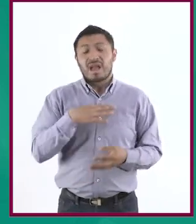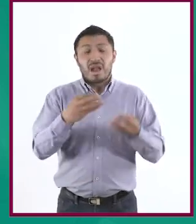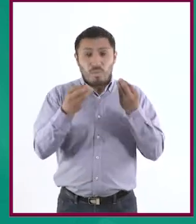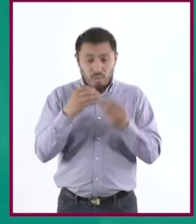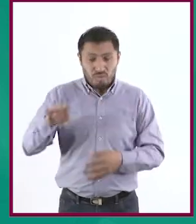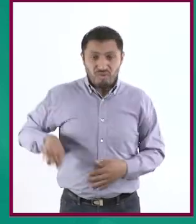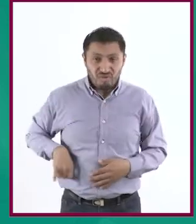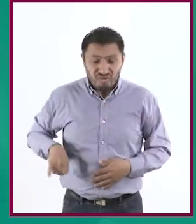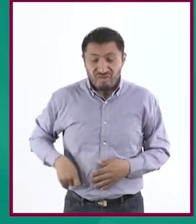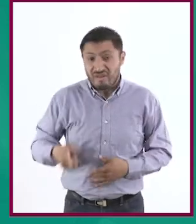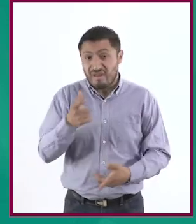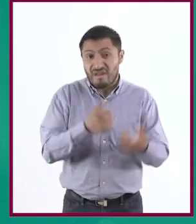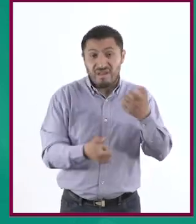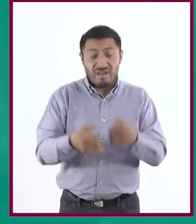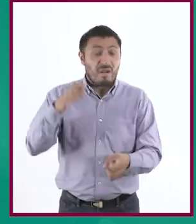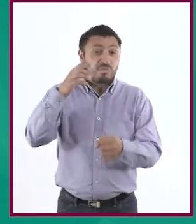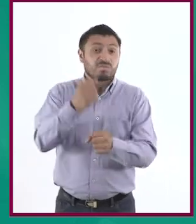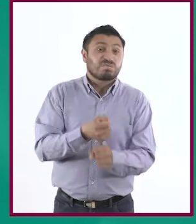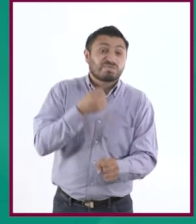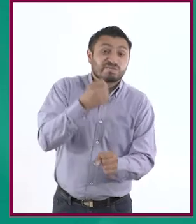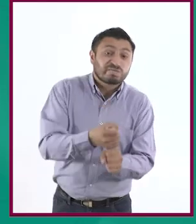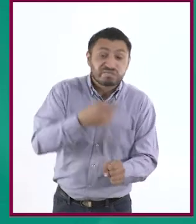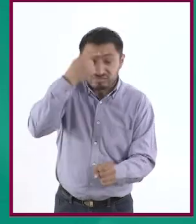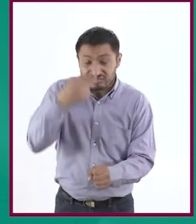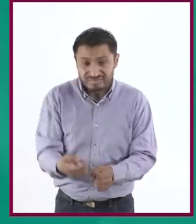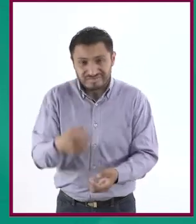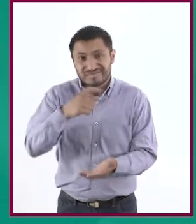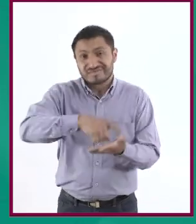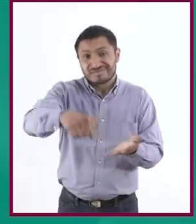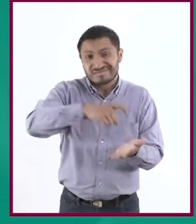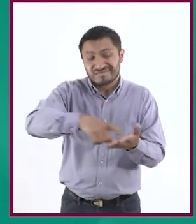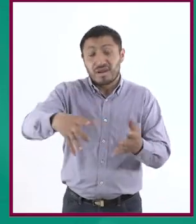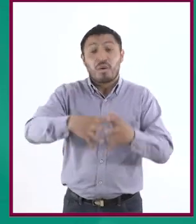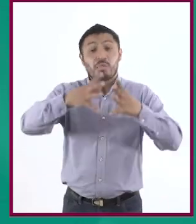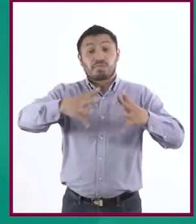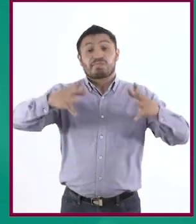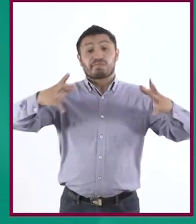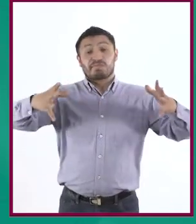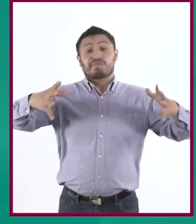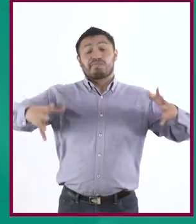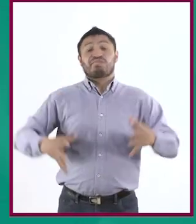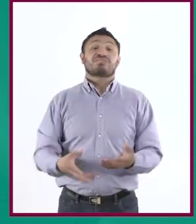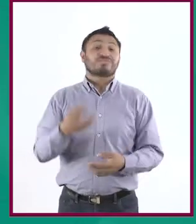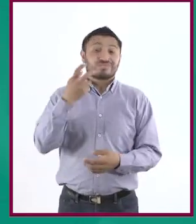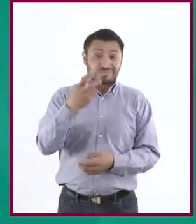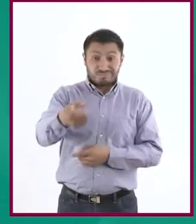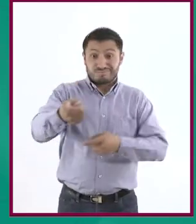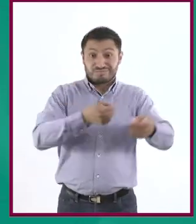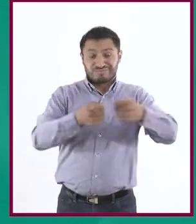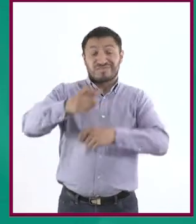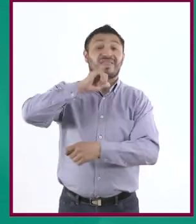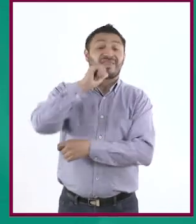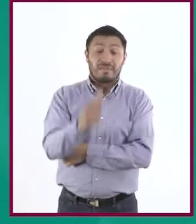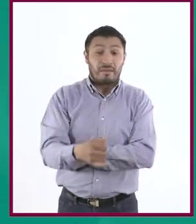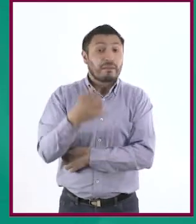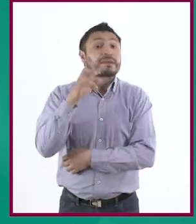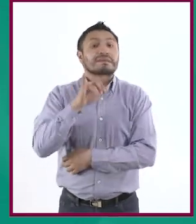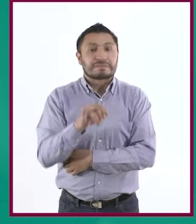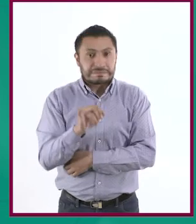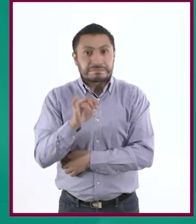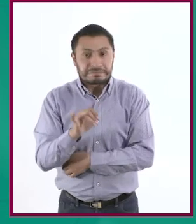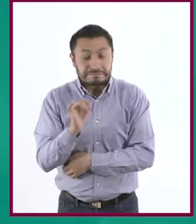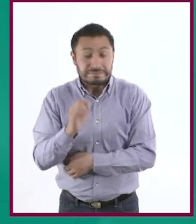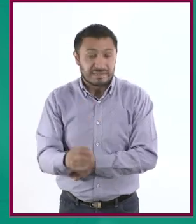intereses económicos que presionan para que esto se consuma masivamente sin mayor regulación y entre que no